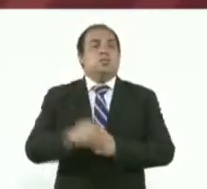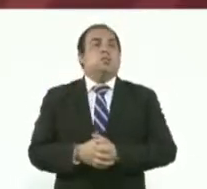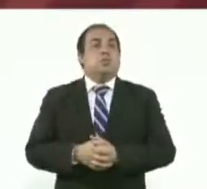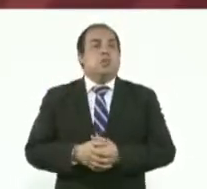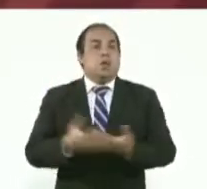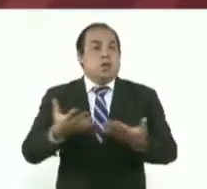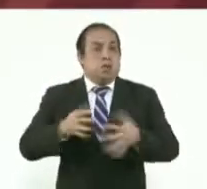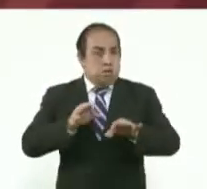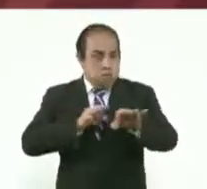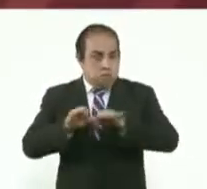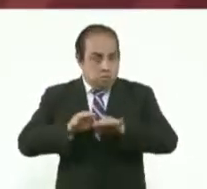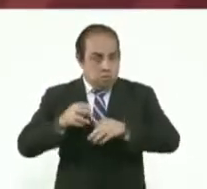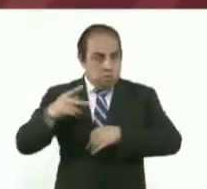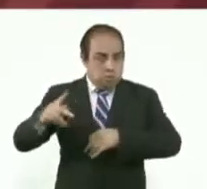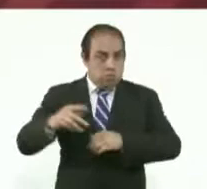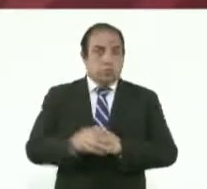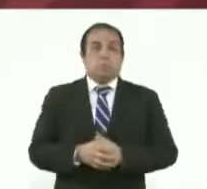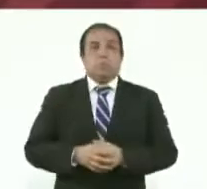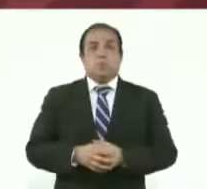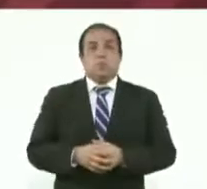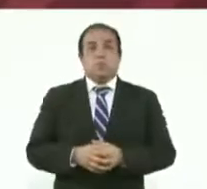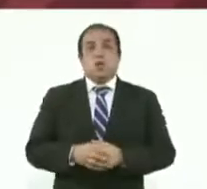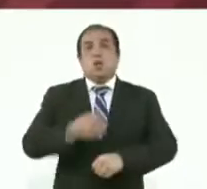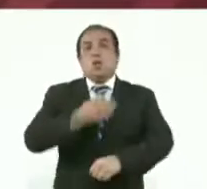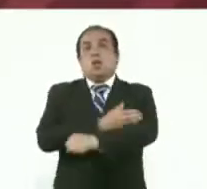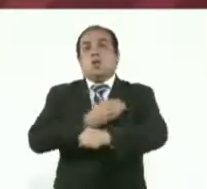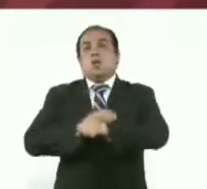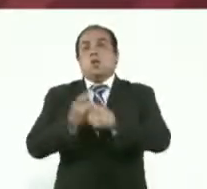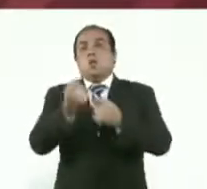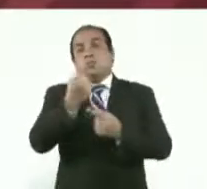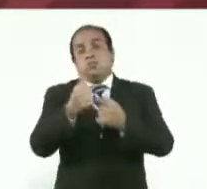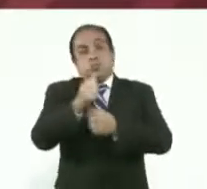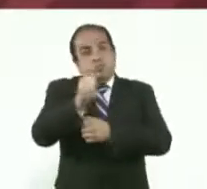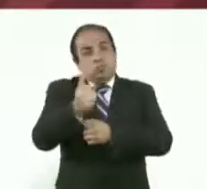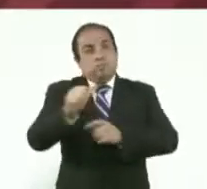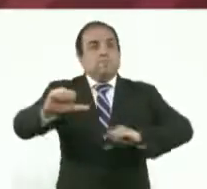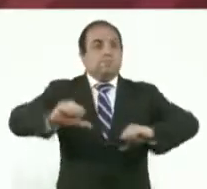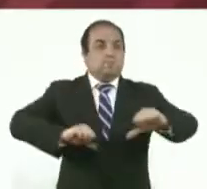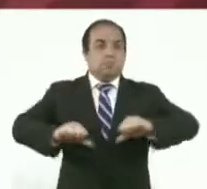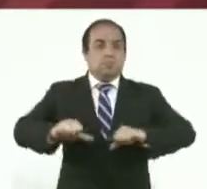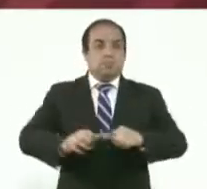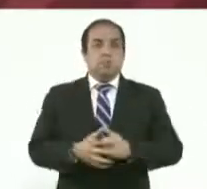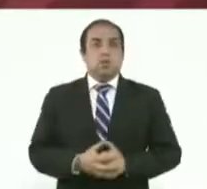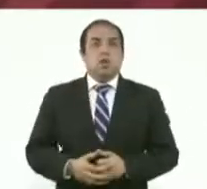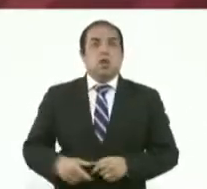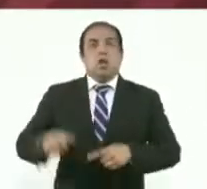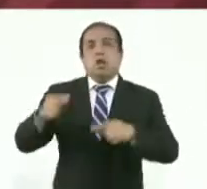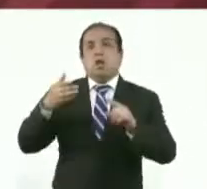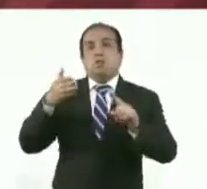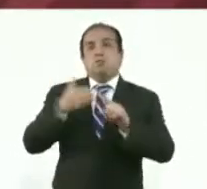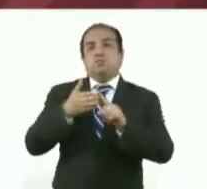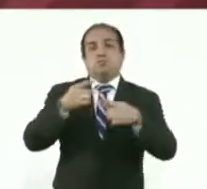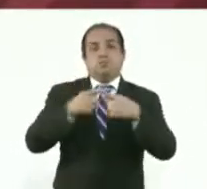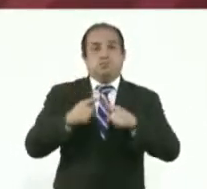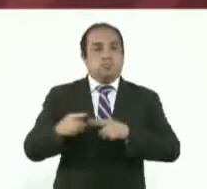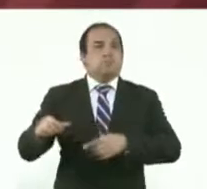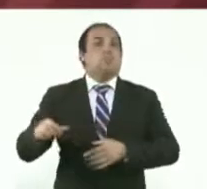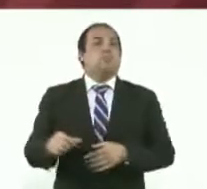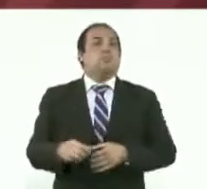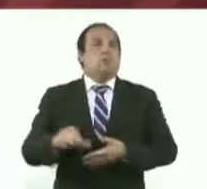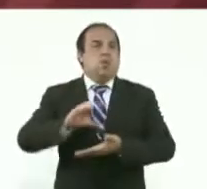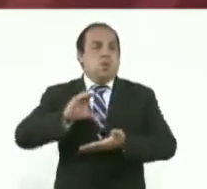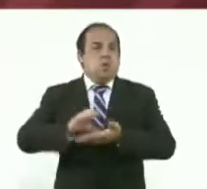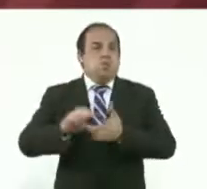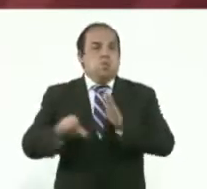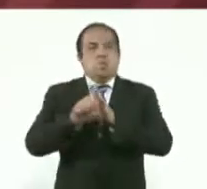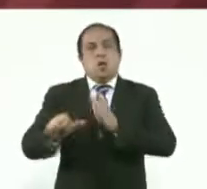este trabajo, y se le está acompañando con algunas otras actividades en las distintas colonias, como